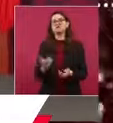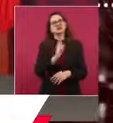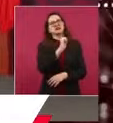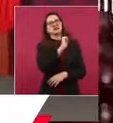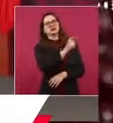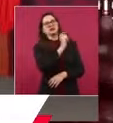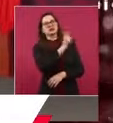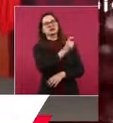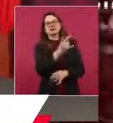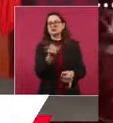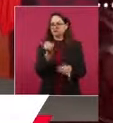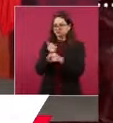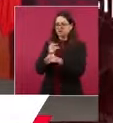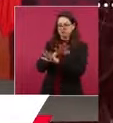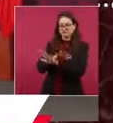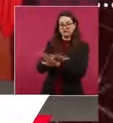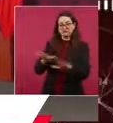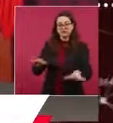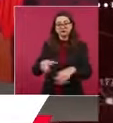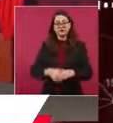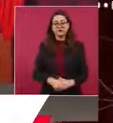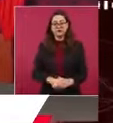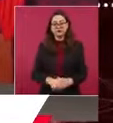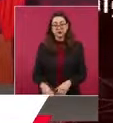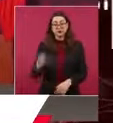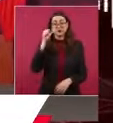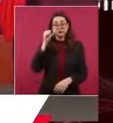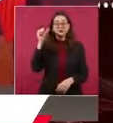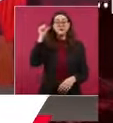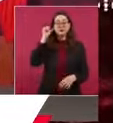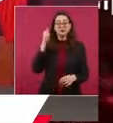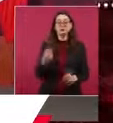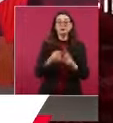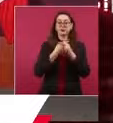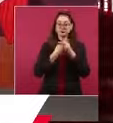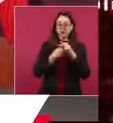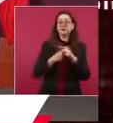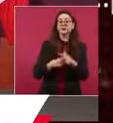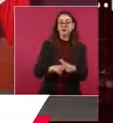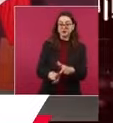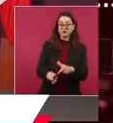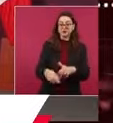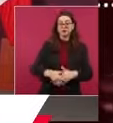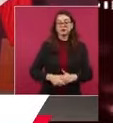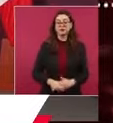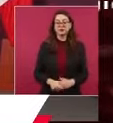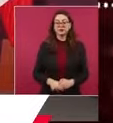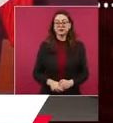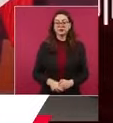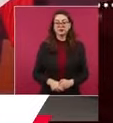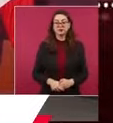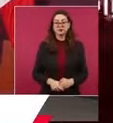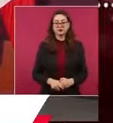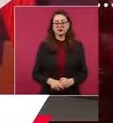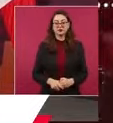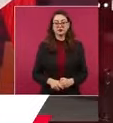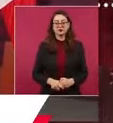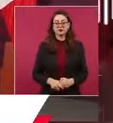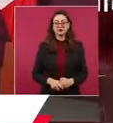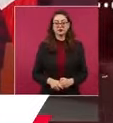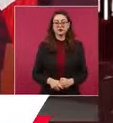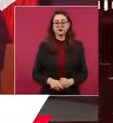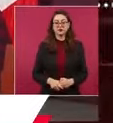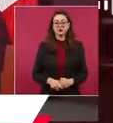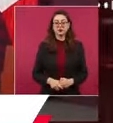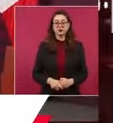cual indicó que se requiere de una reforma profunda de jueces, magistrados y ministros. Estableció el presidente